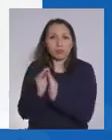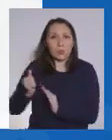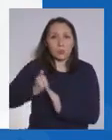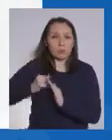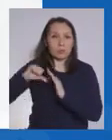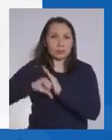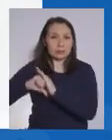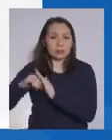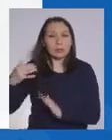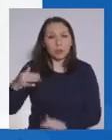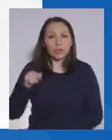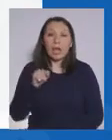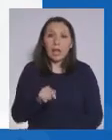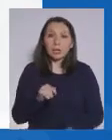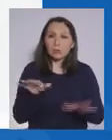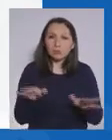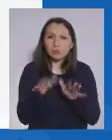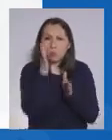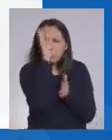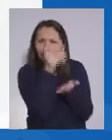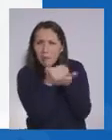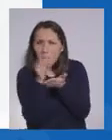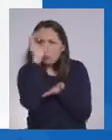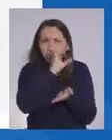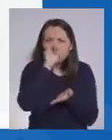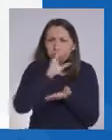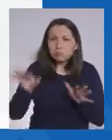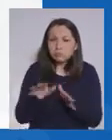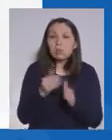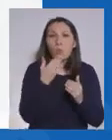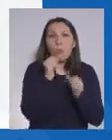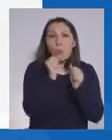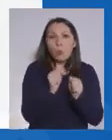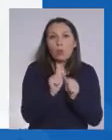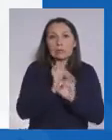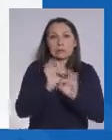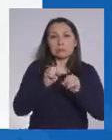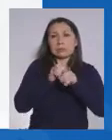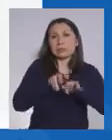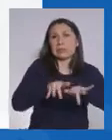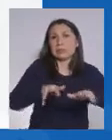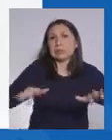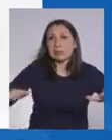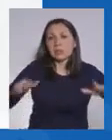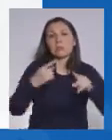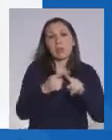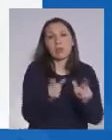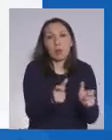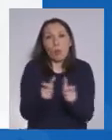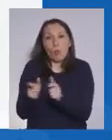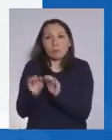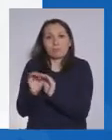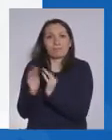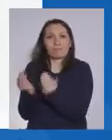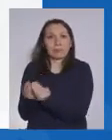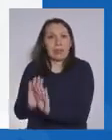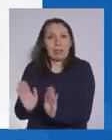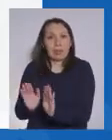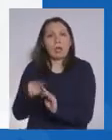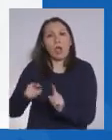lo tanto es un el plan de búsqueda activas nos va a permitir de esta manera contener aquellos brotes que pueden producirse en las distintas regiones